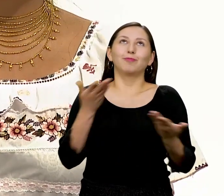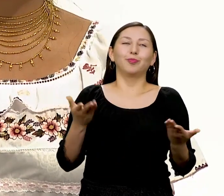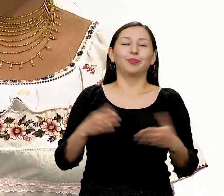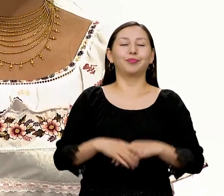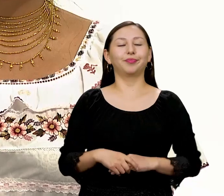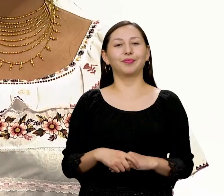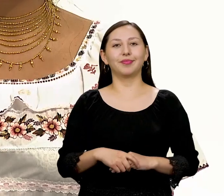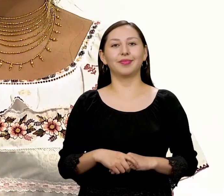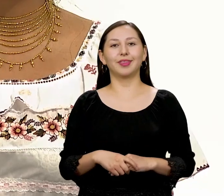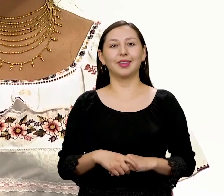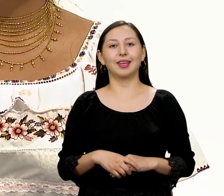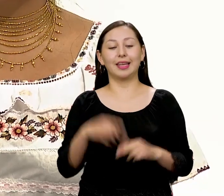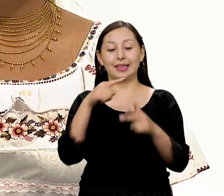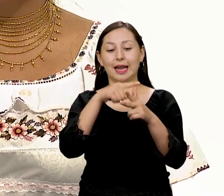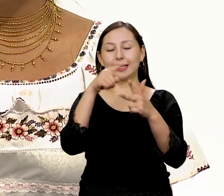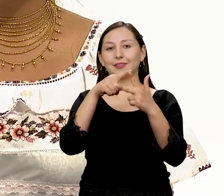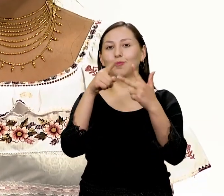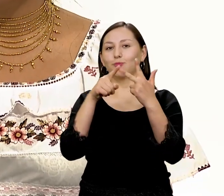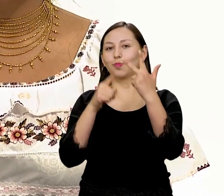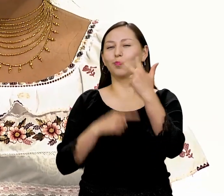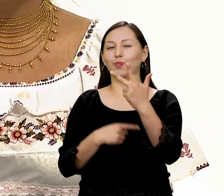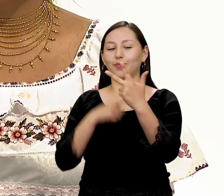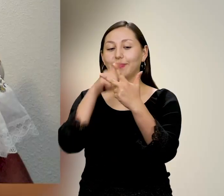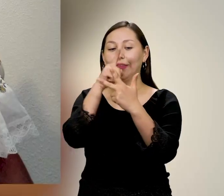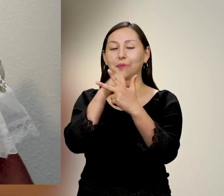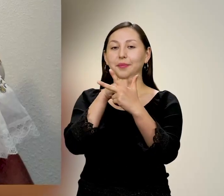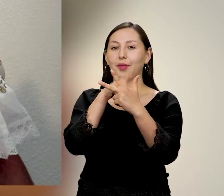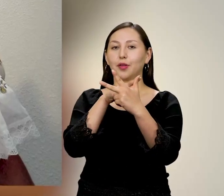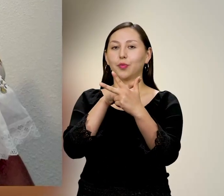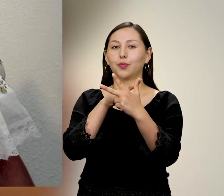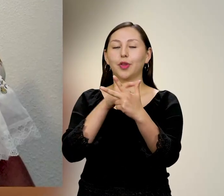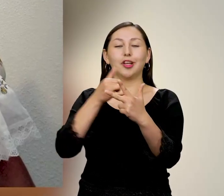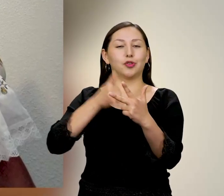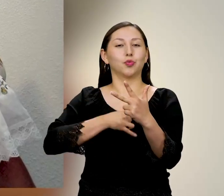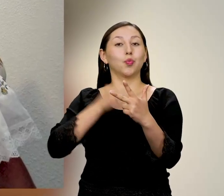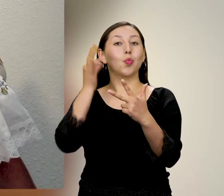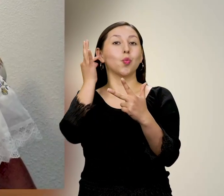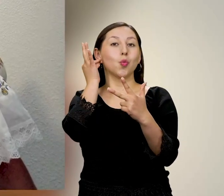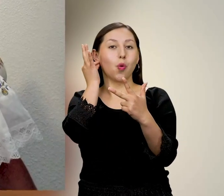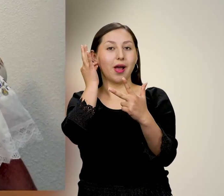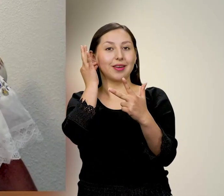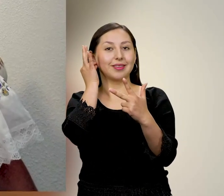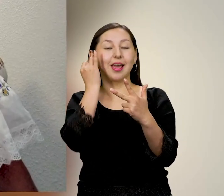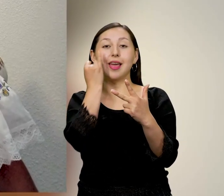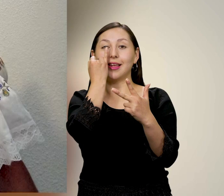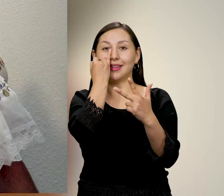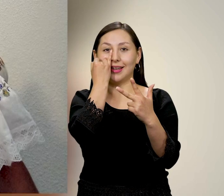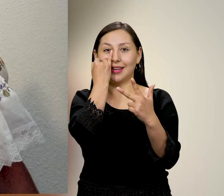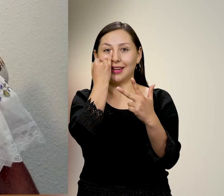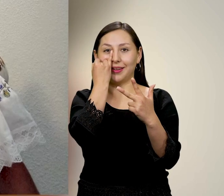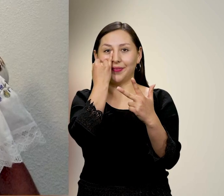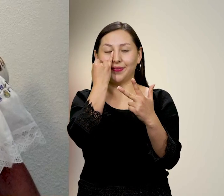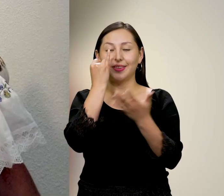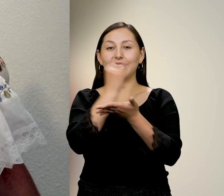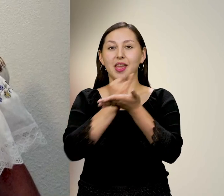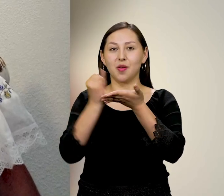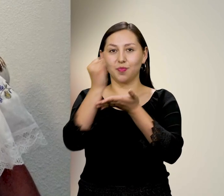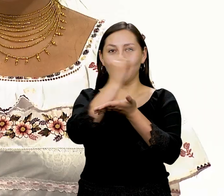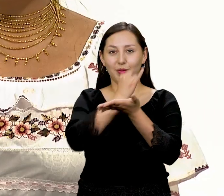Bonilla, te respondo con 3 palabras simples. Yo, una mujer quichua de